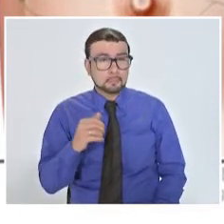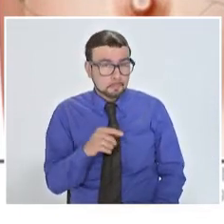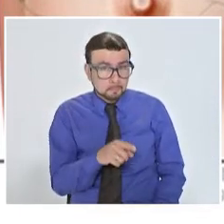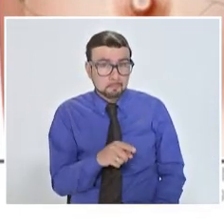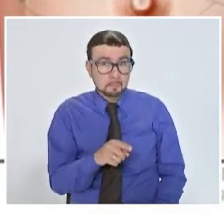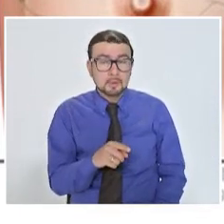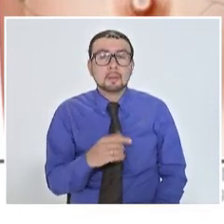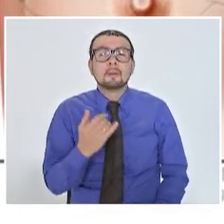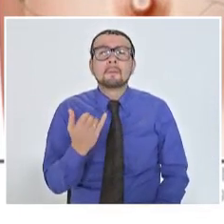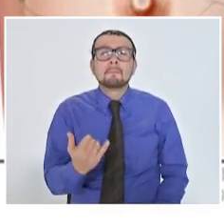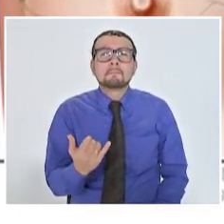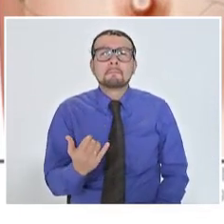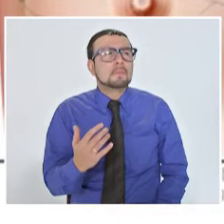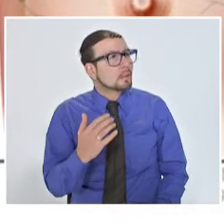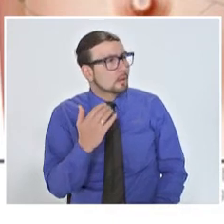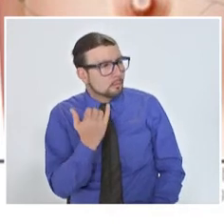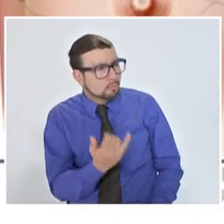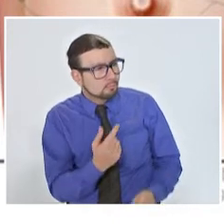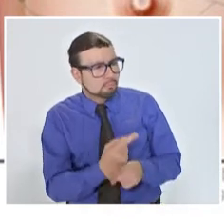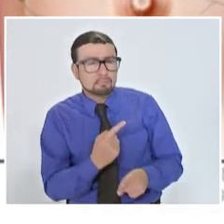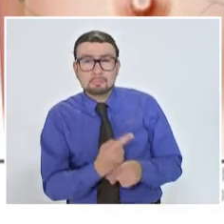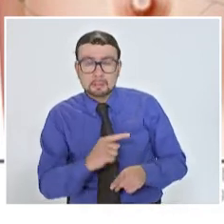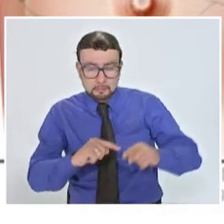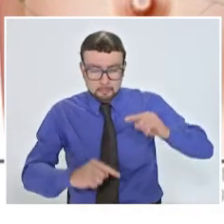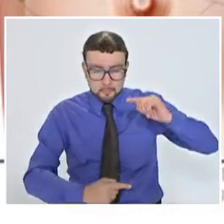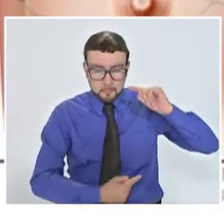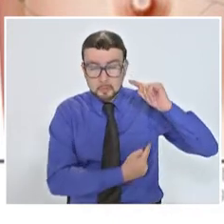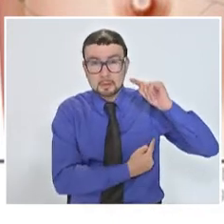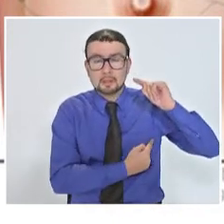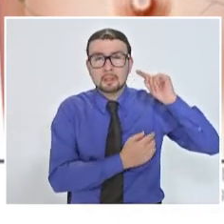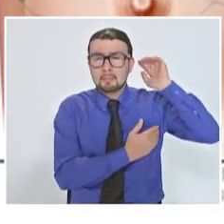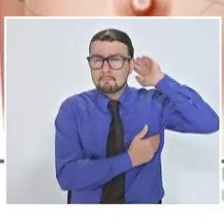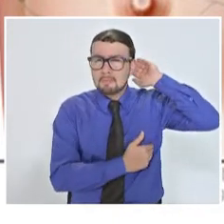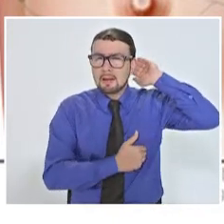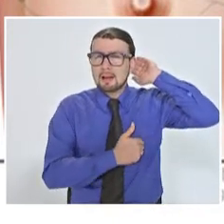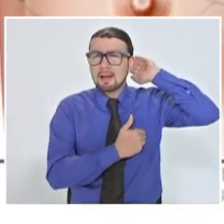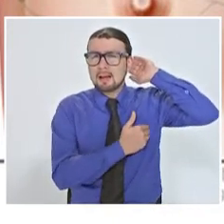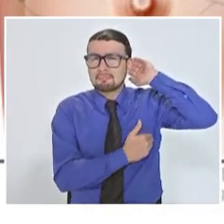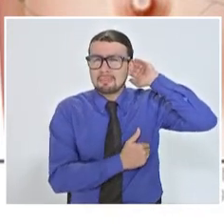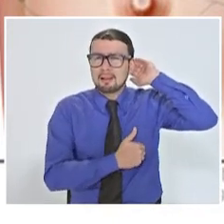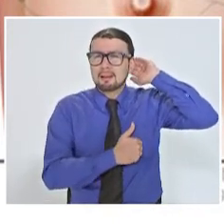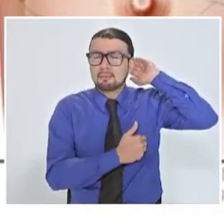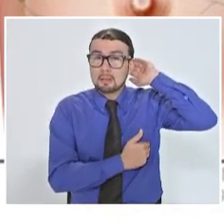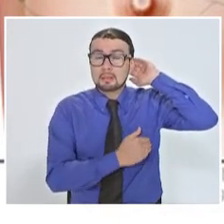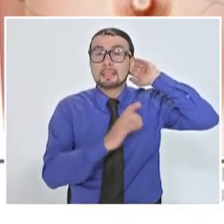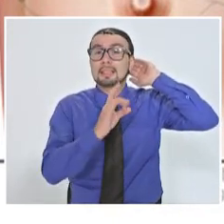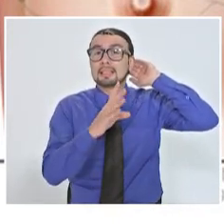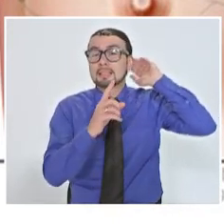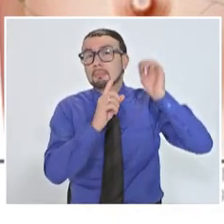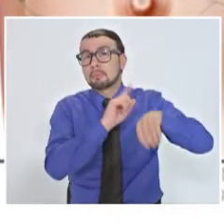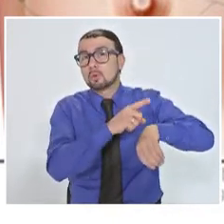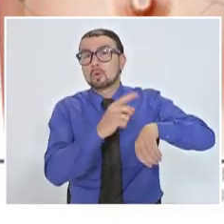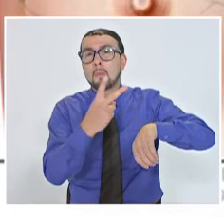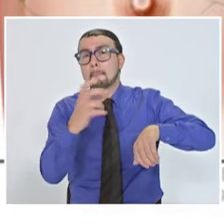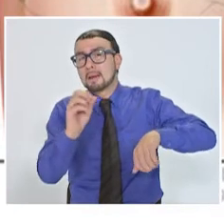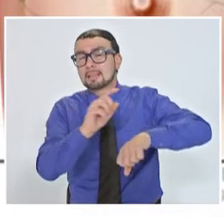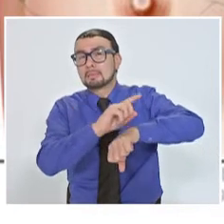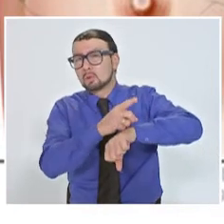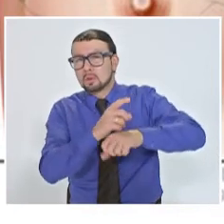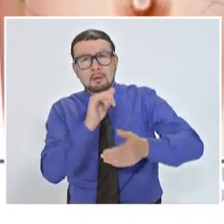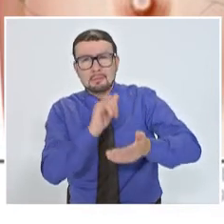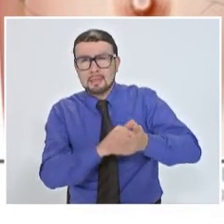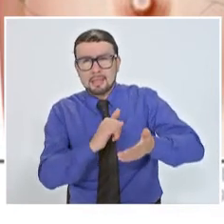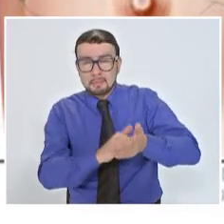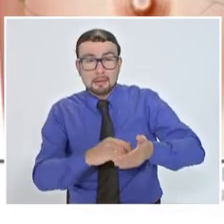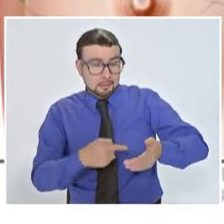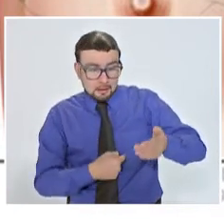nivel peritumoral o a nivel periareolar, se hace un masaje en el seno y 15 o 20 minutos después, por esas vías linfáticas